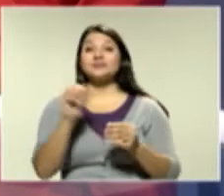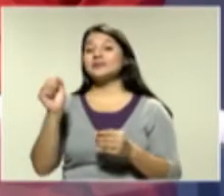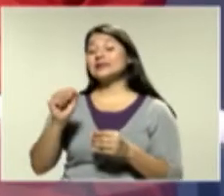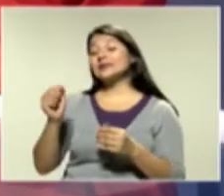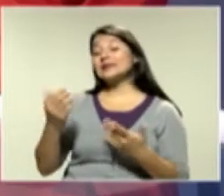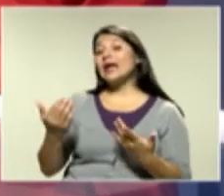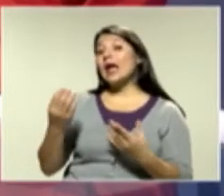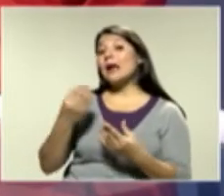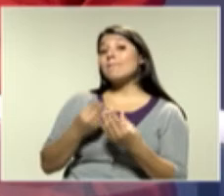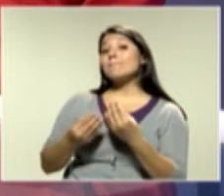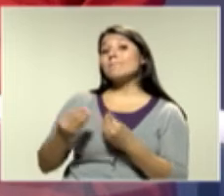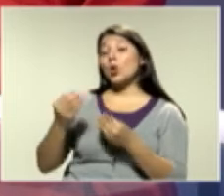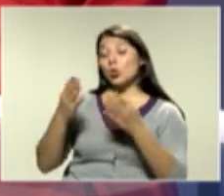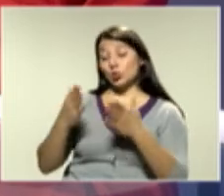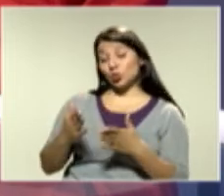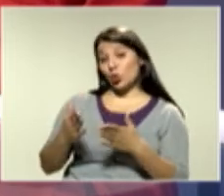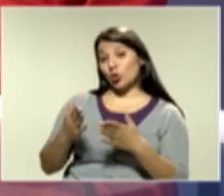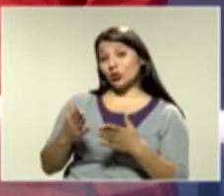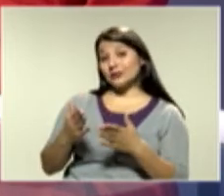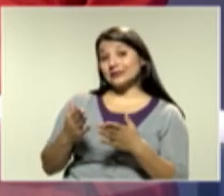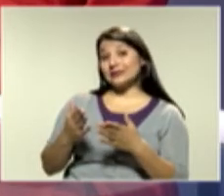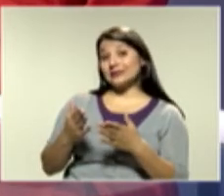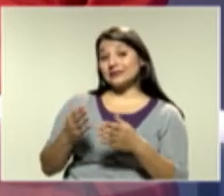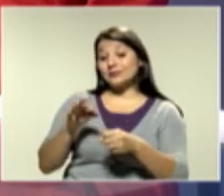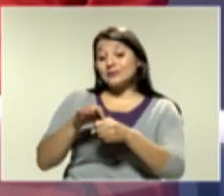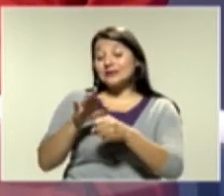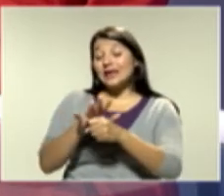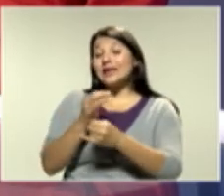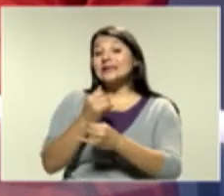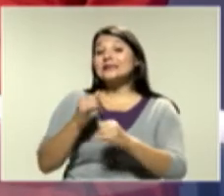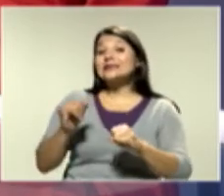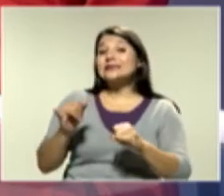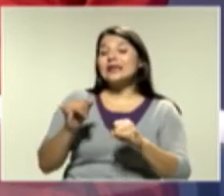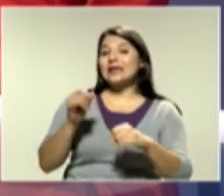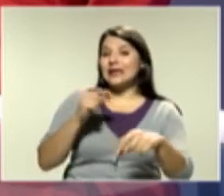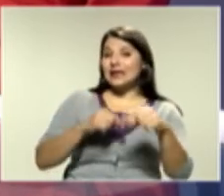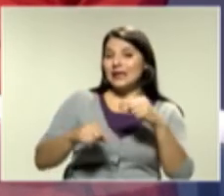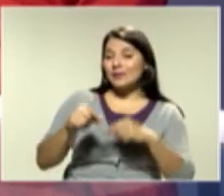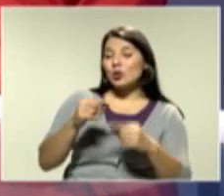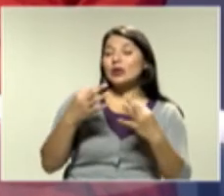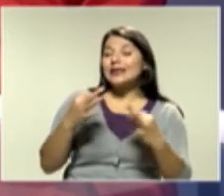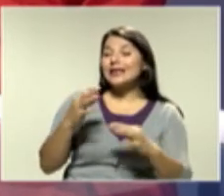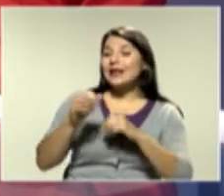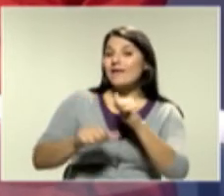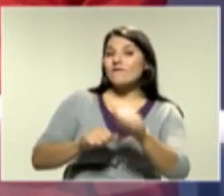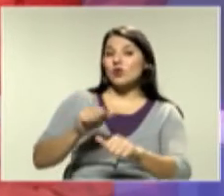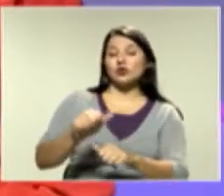bueno, el productor orgánico hace un gran esfuerzo. No es fácil,